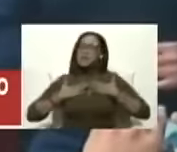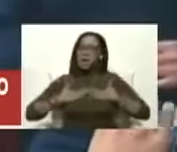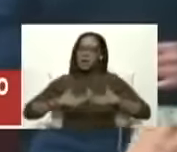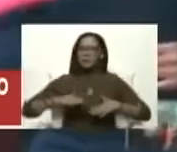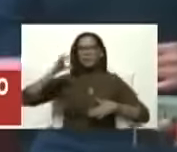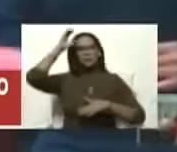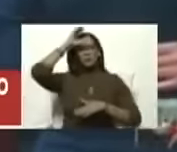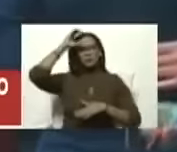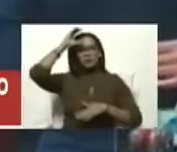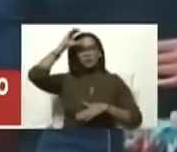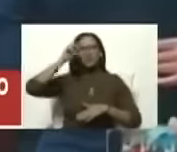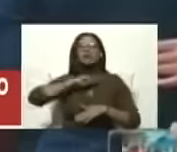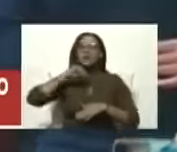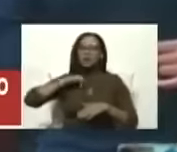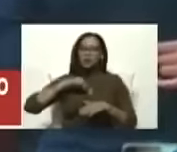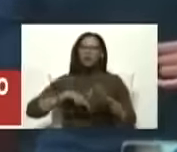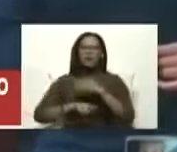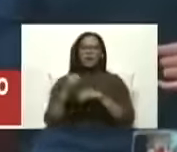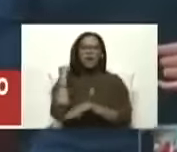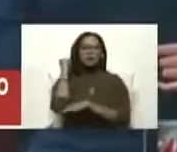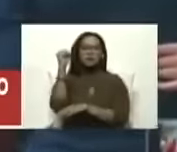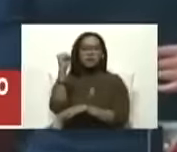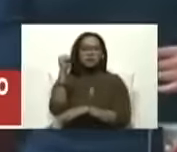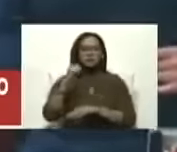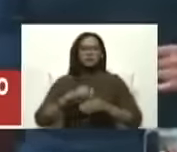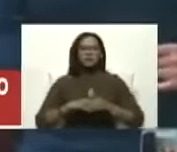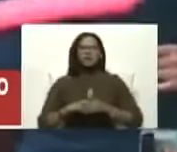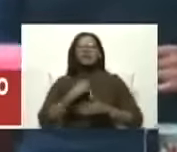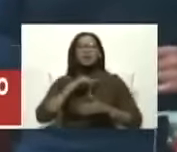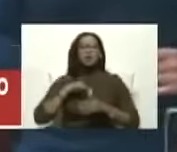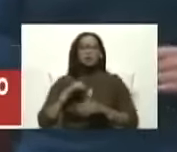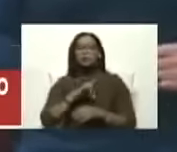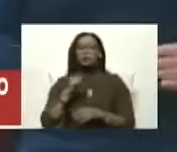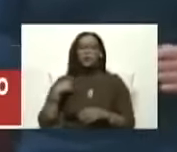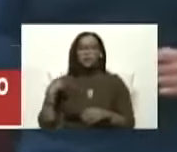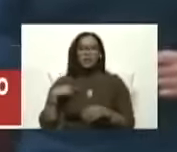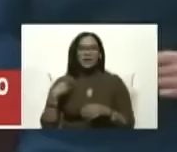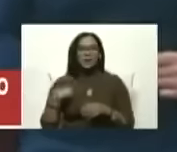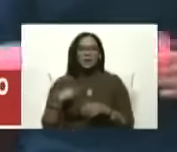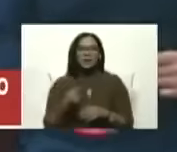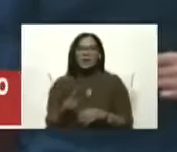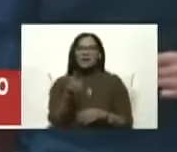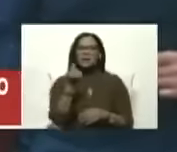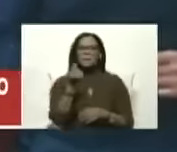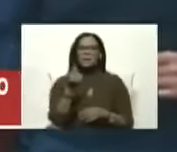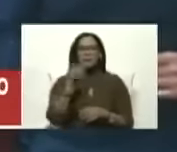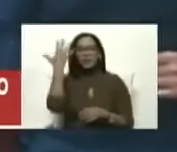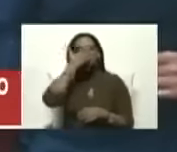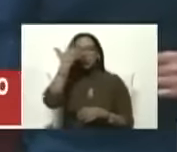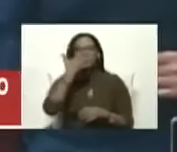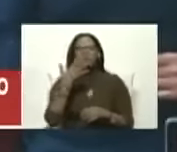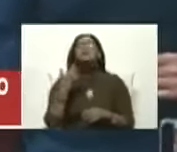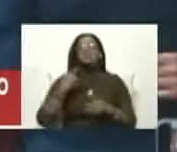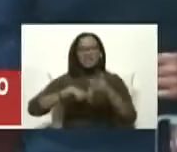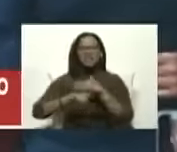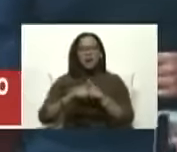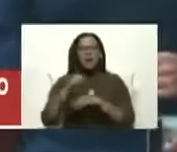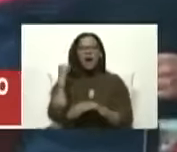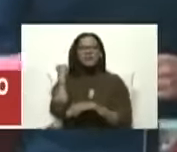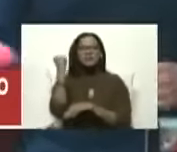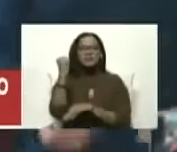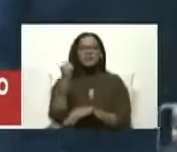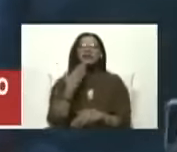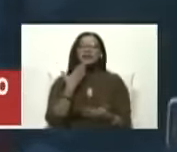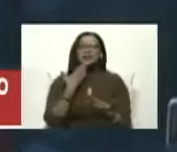cordura, que nosotros vamos a vencer. Y nosotros no tenemos la más mínima duda de que vamos a vencer